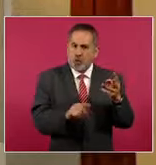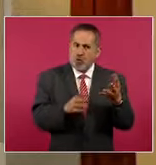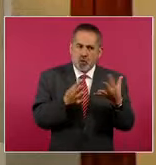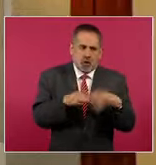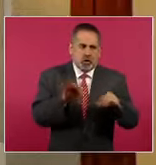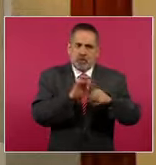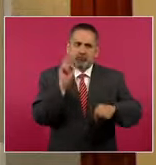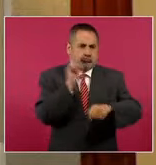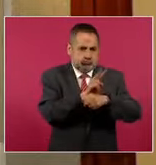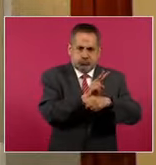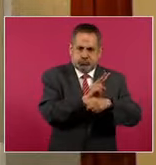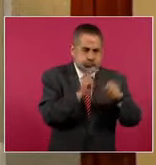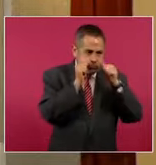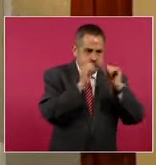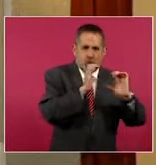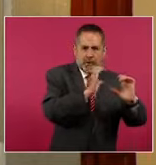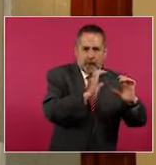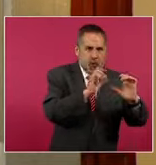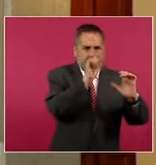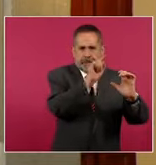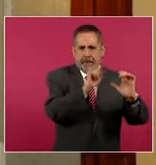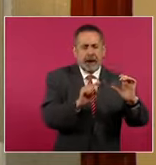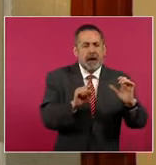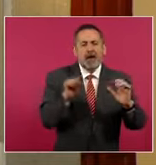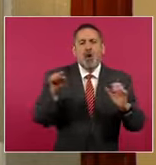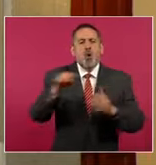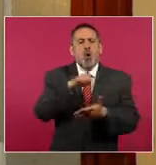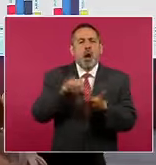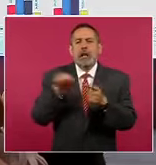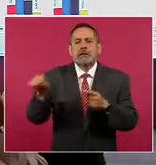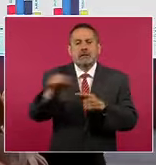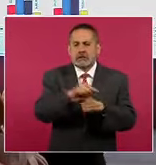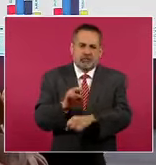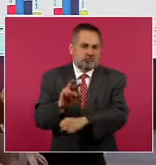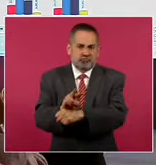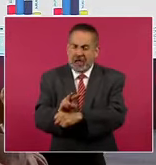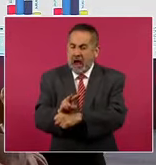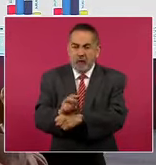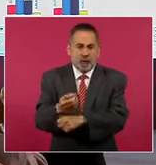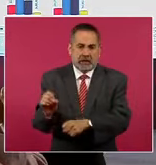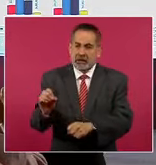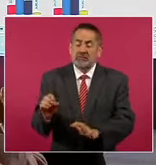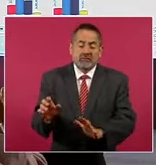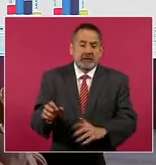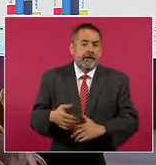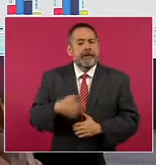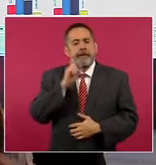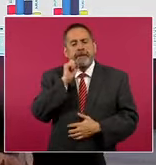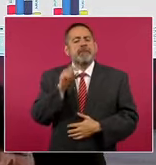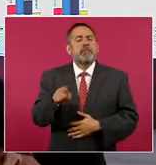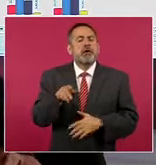estar alguna de las fuerzas. También en lo que se ha realizado en el transporte de